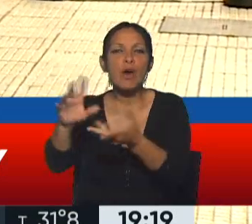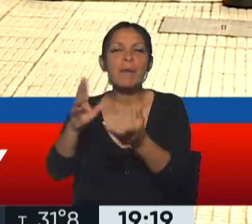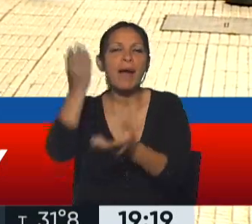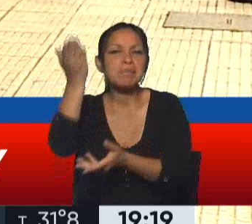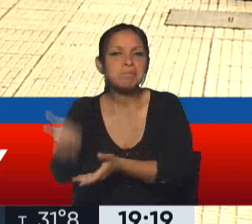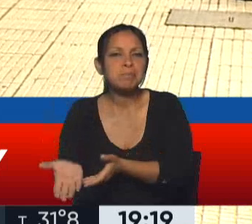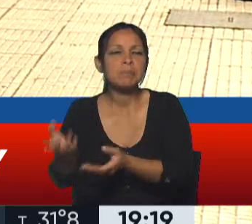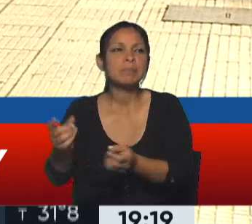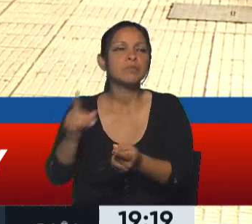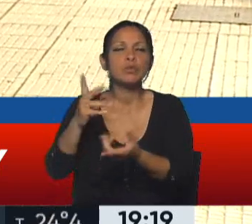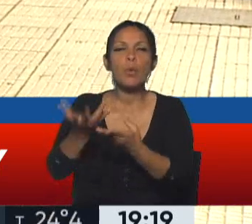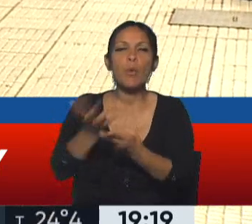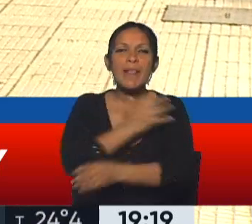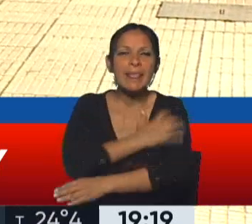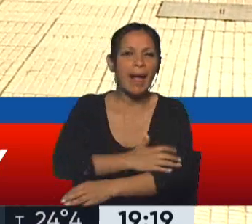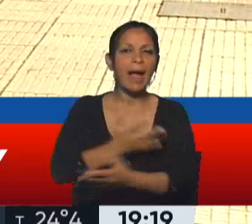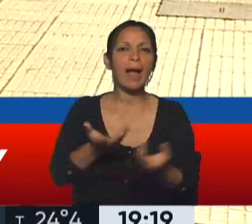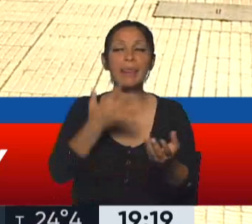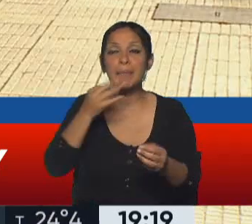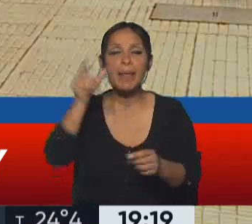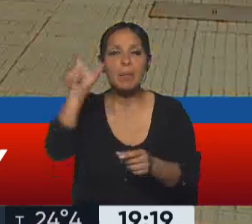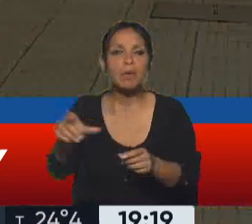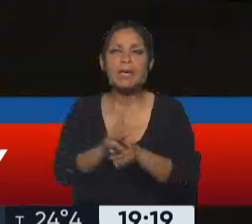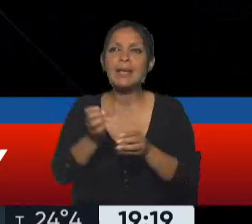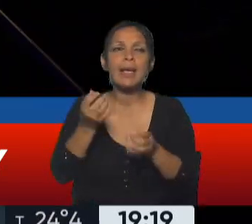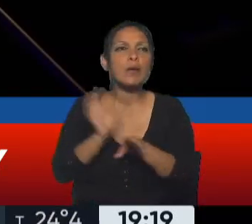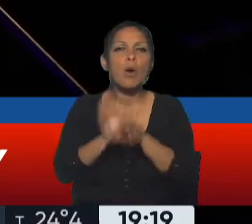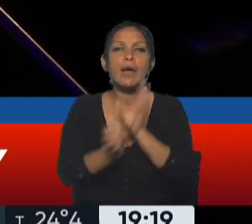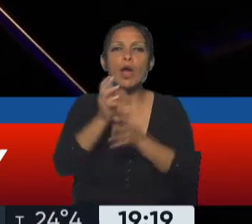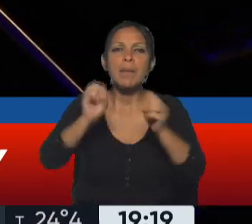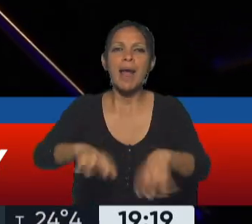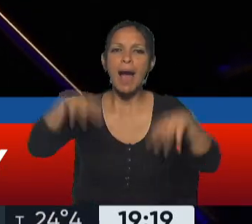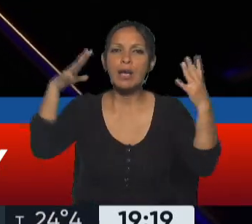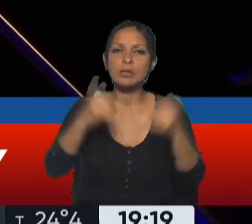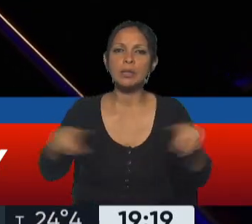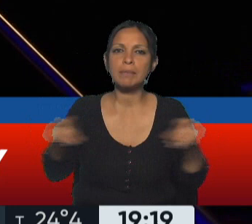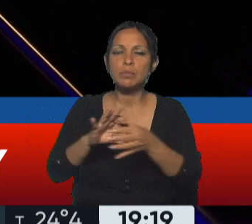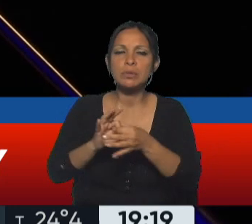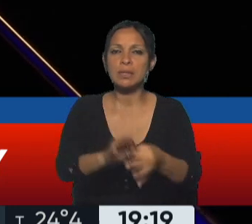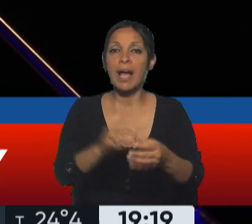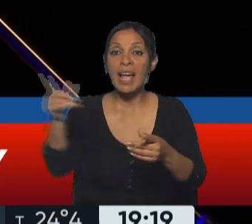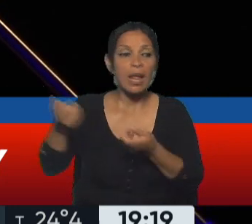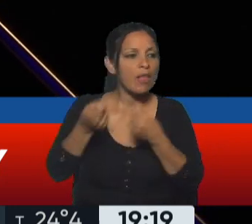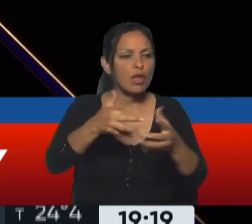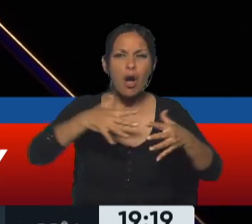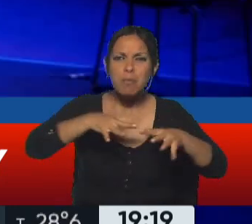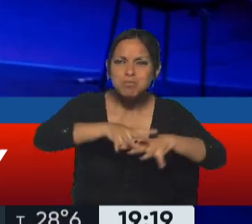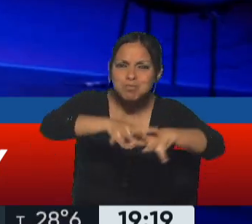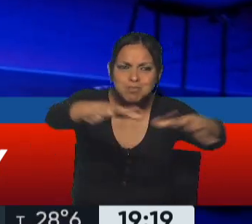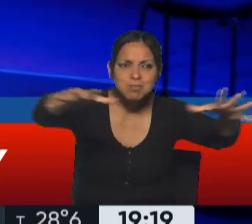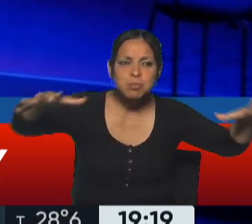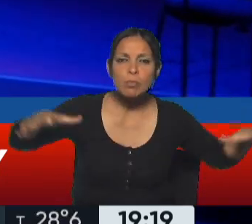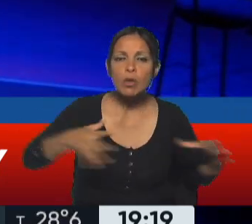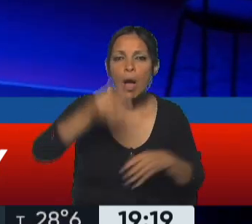de ser, la verdad que es un tipo que ha hecho milagros con la música, ha hecho que las masas, la popularidad, coreen sus